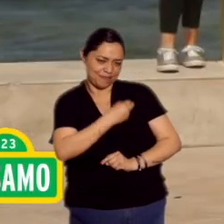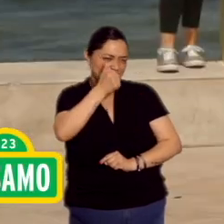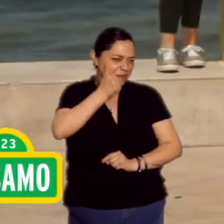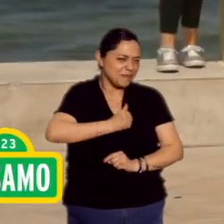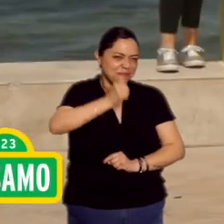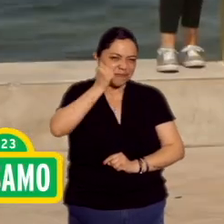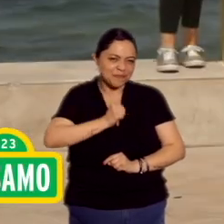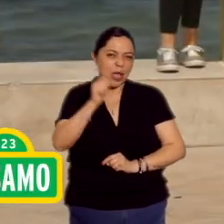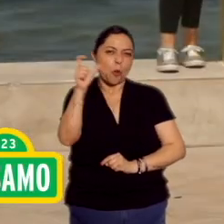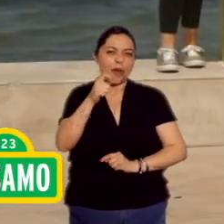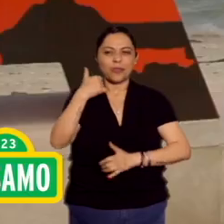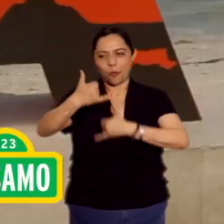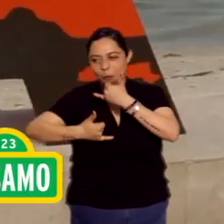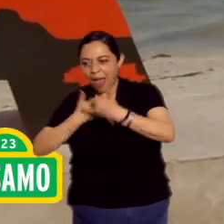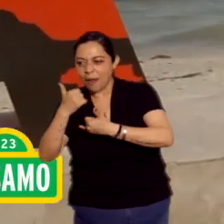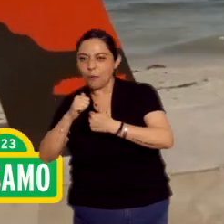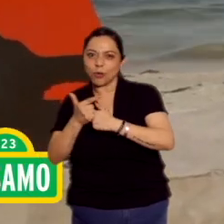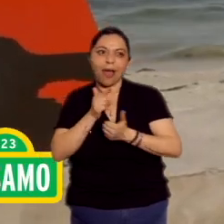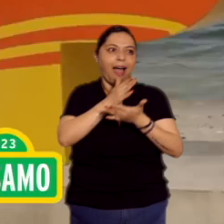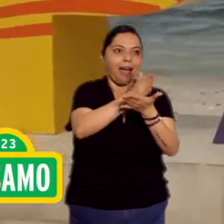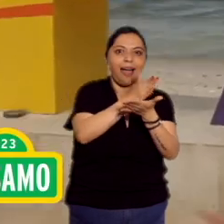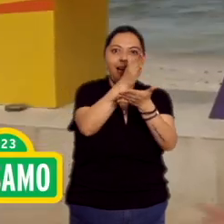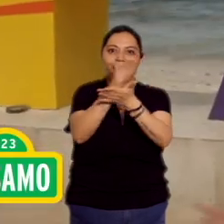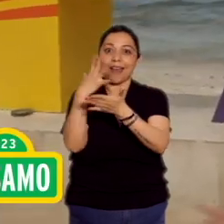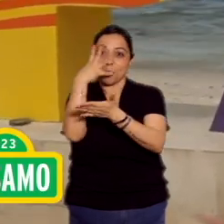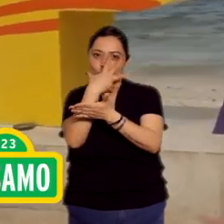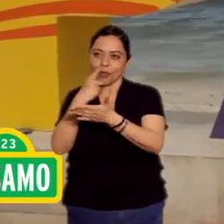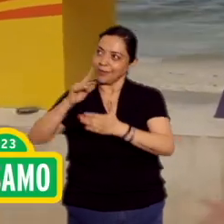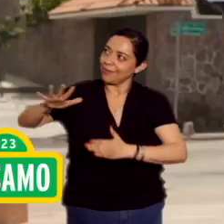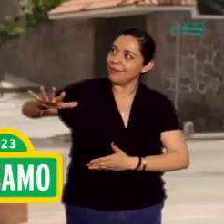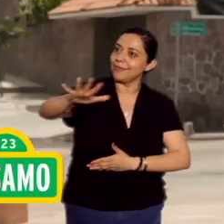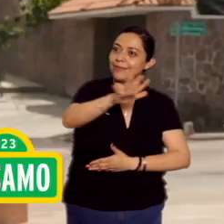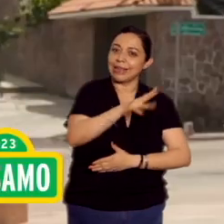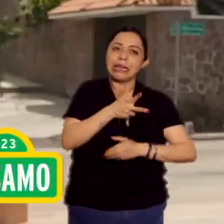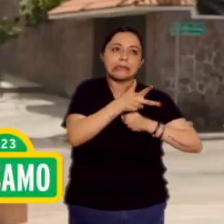mucho grabar cuando jugamos y estamos en lugares bonitos como este.